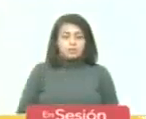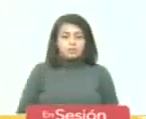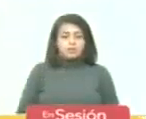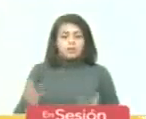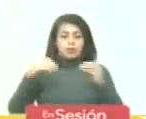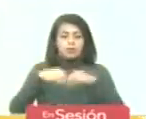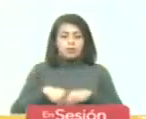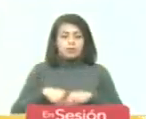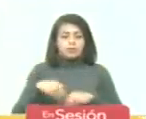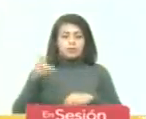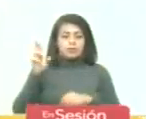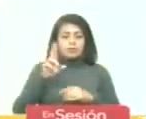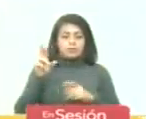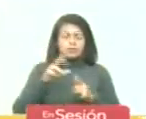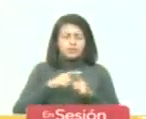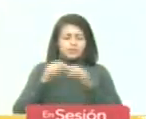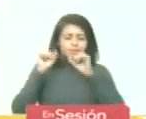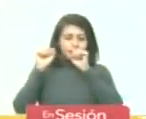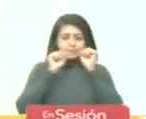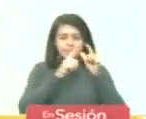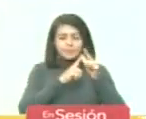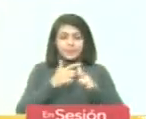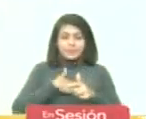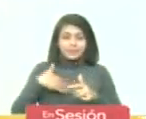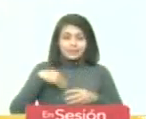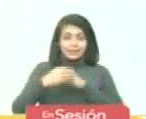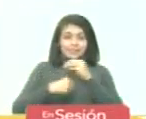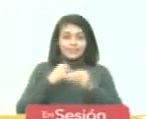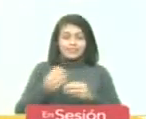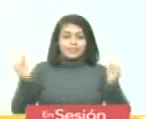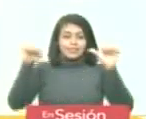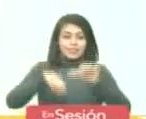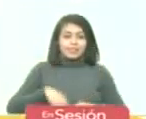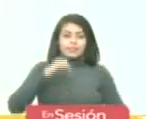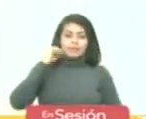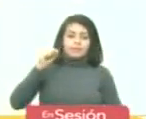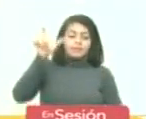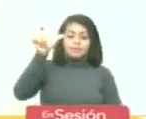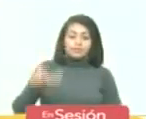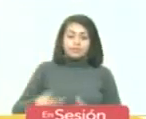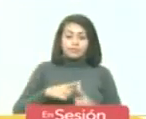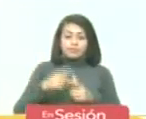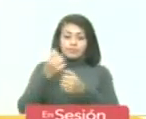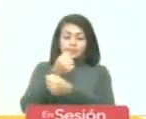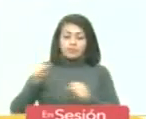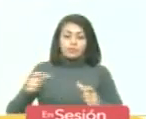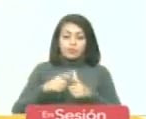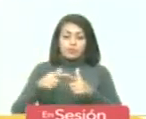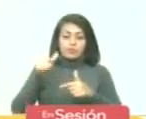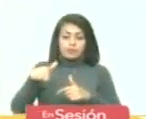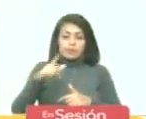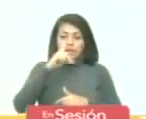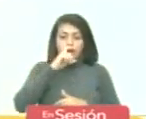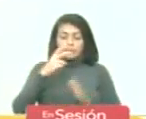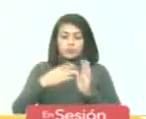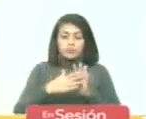Acuerdo en repudio al intento deplorable del magnicidio en grado de frustración el año